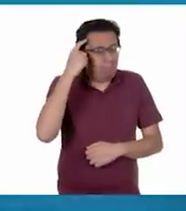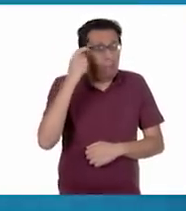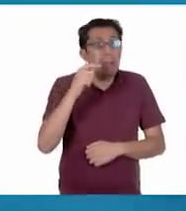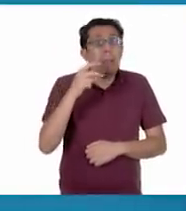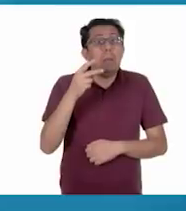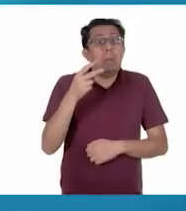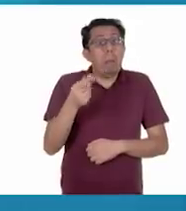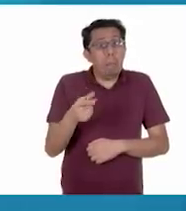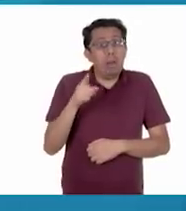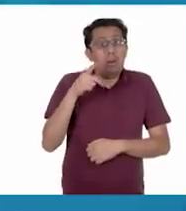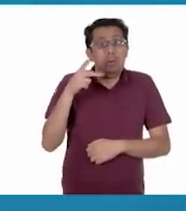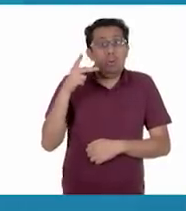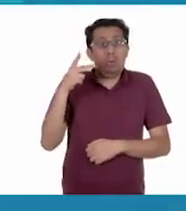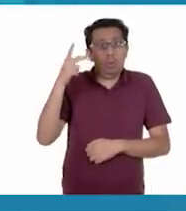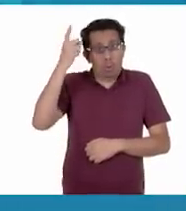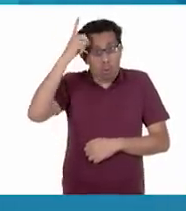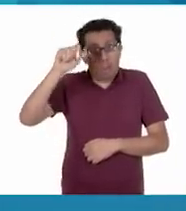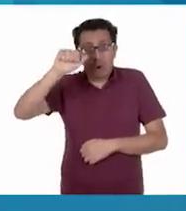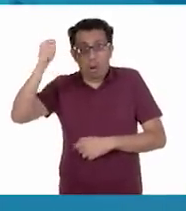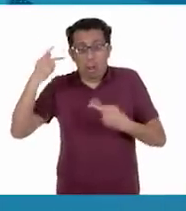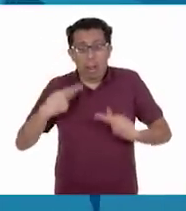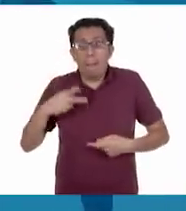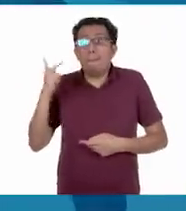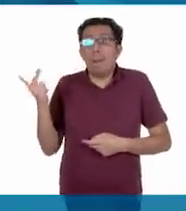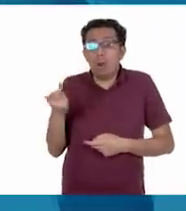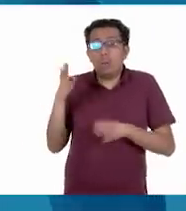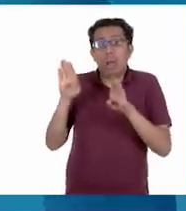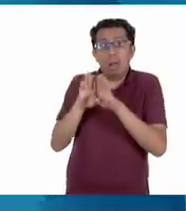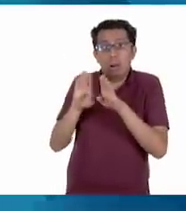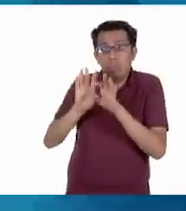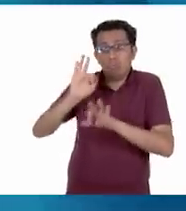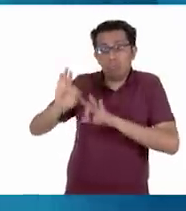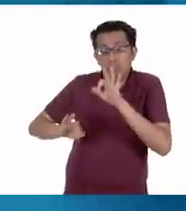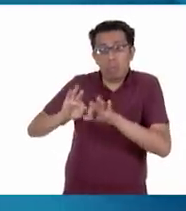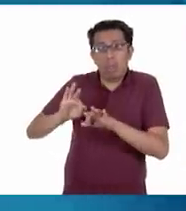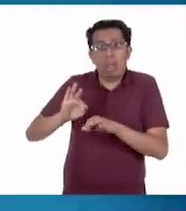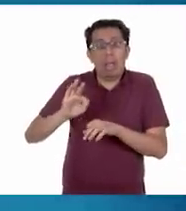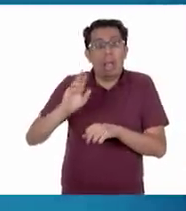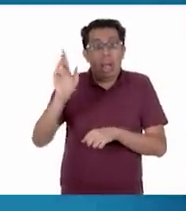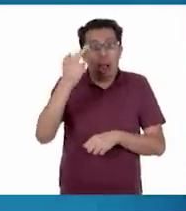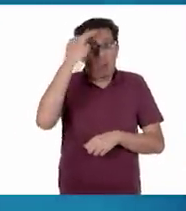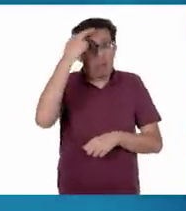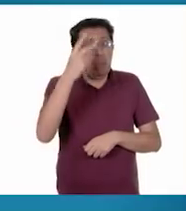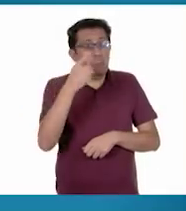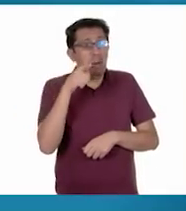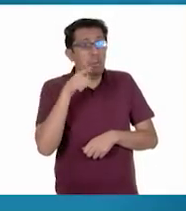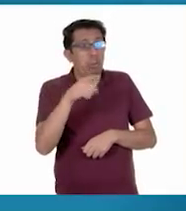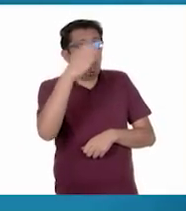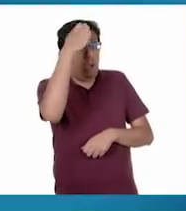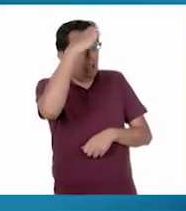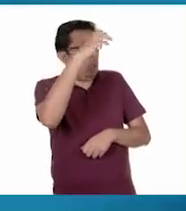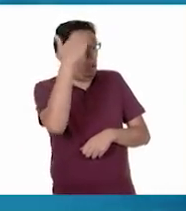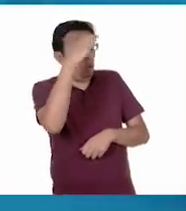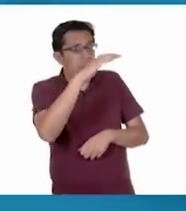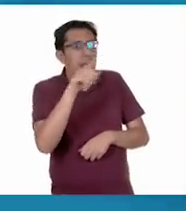un vecino, pregúntale cómo tratarlo. No olvides que para el perro tú eres un extraño y que su dueño lo conoce mejor que